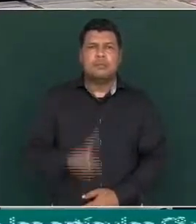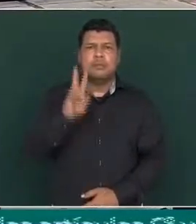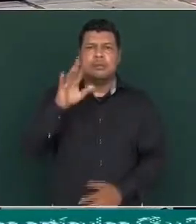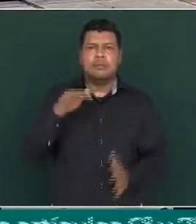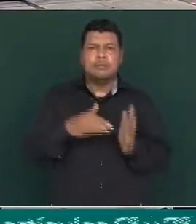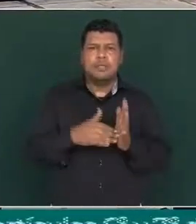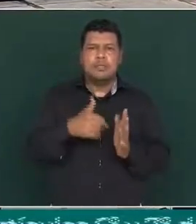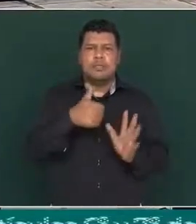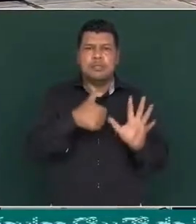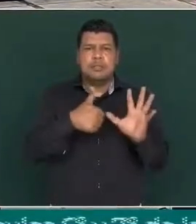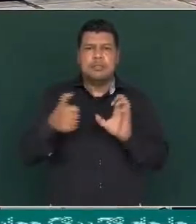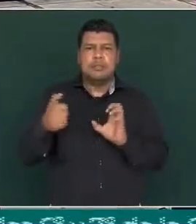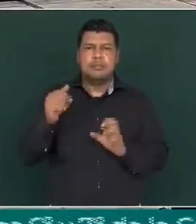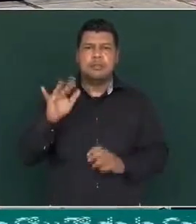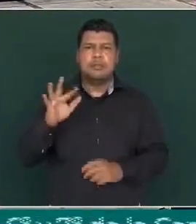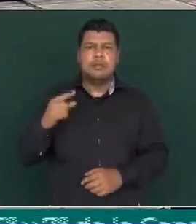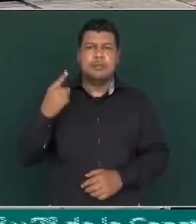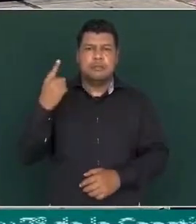2,651.